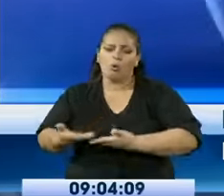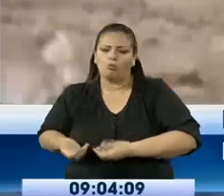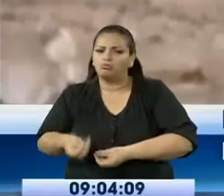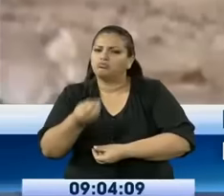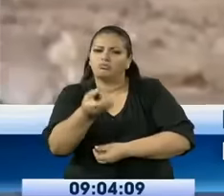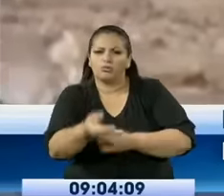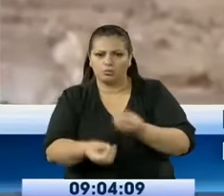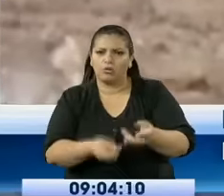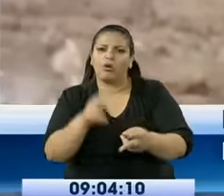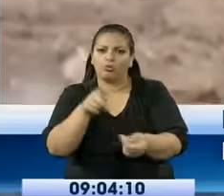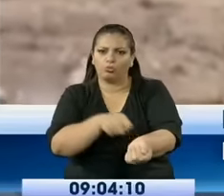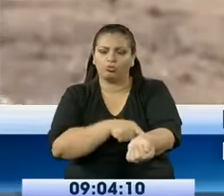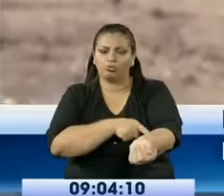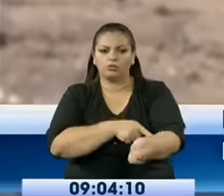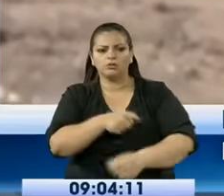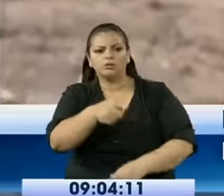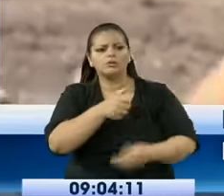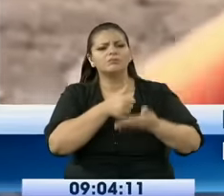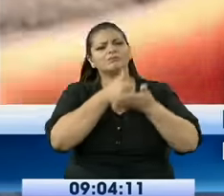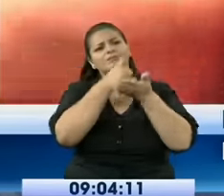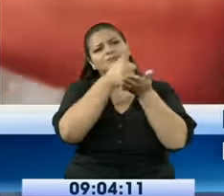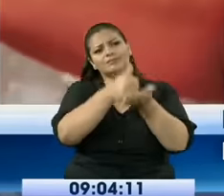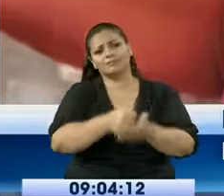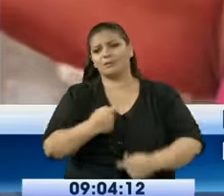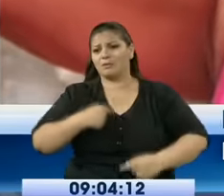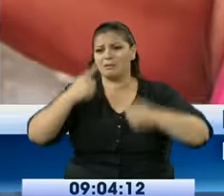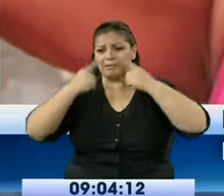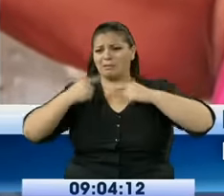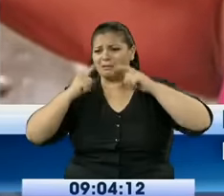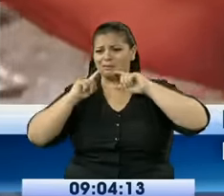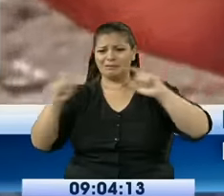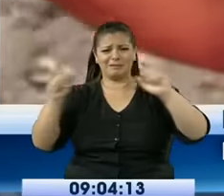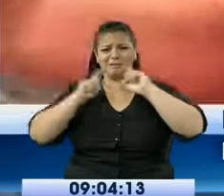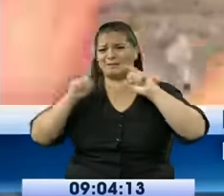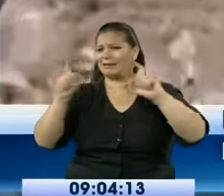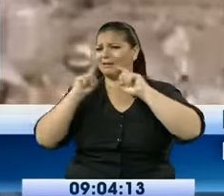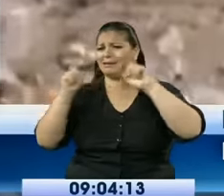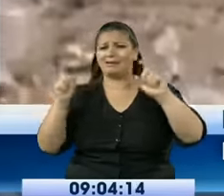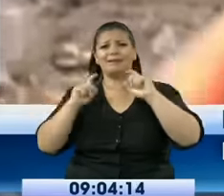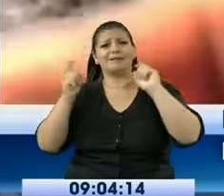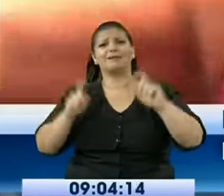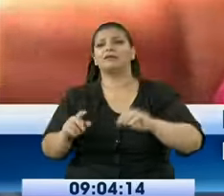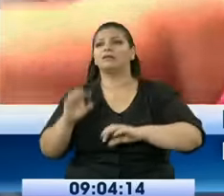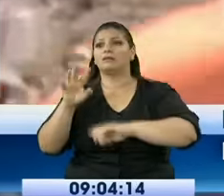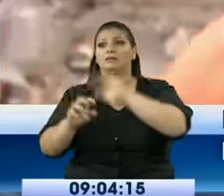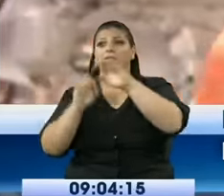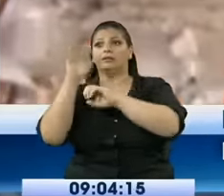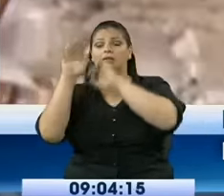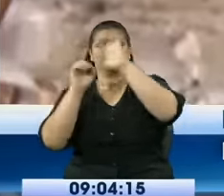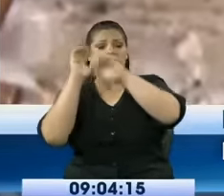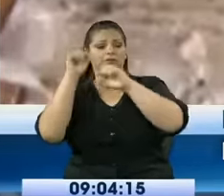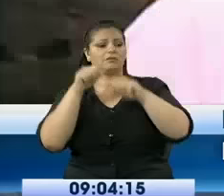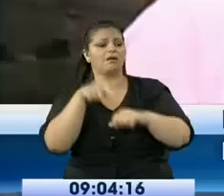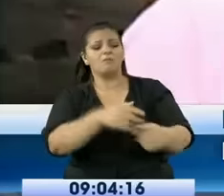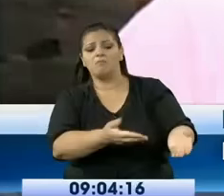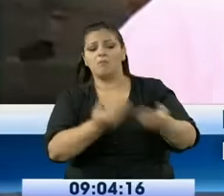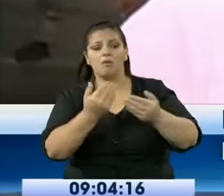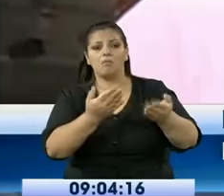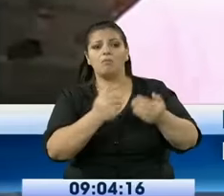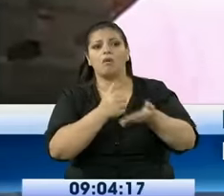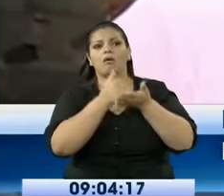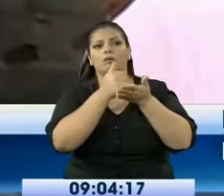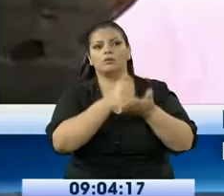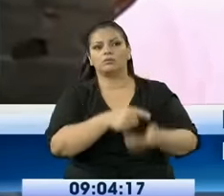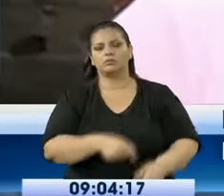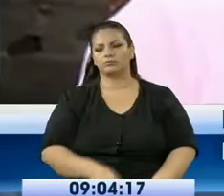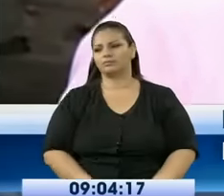que venirlo a auxiliar. Al menos yo lloraba y gritaba con una escalera ahí arriba para sacarlo porque él se había arrinconado ahí. Sí, gracias a